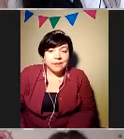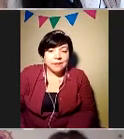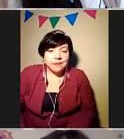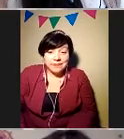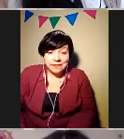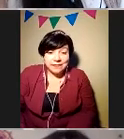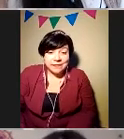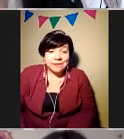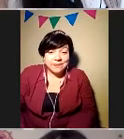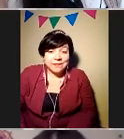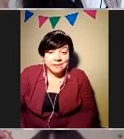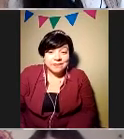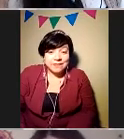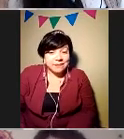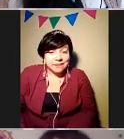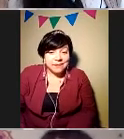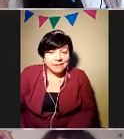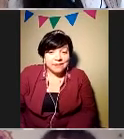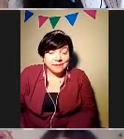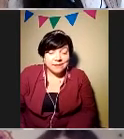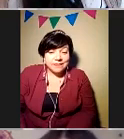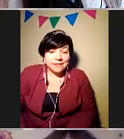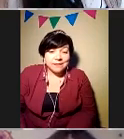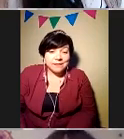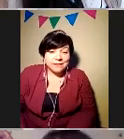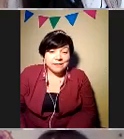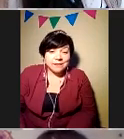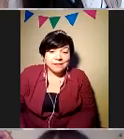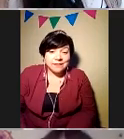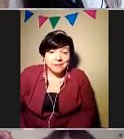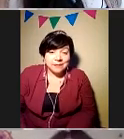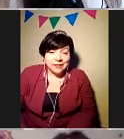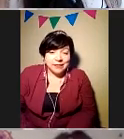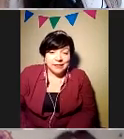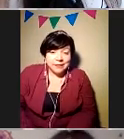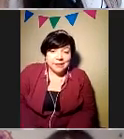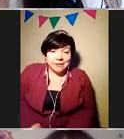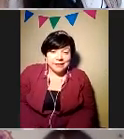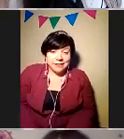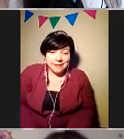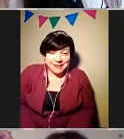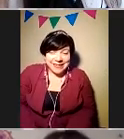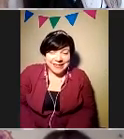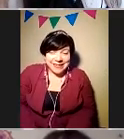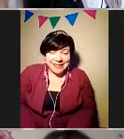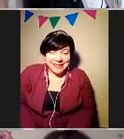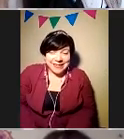hasta de relleno con costo, no hay que botarlo. Yo mi pieza lo tengo llena de ropa y de telas, pero no hay que botarlo.